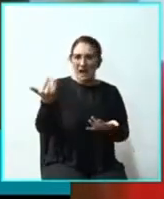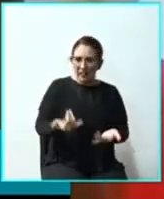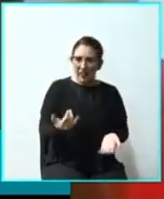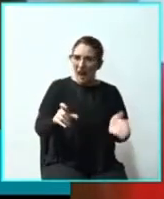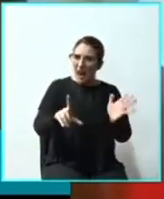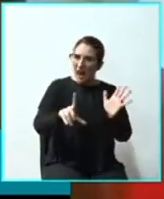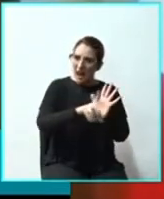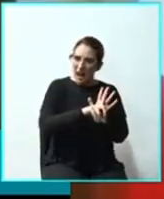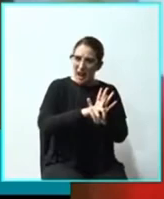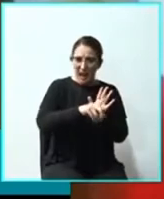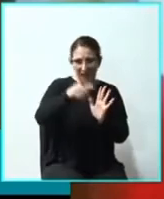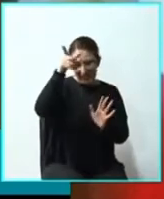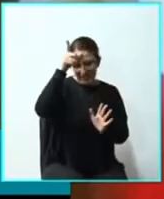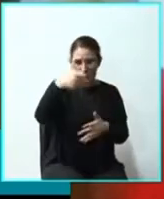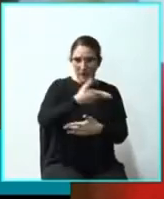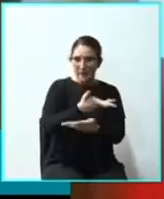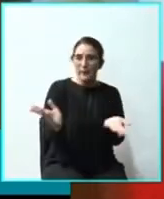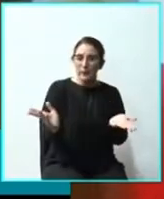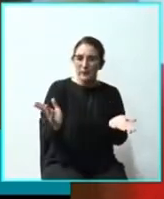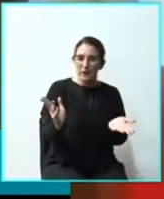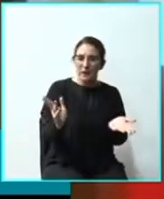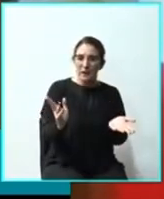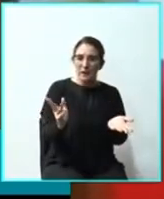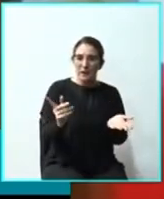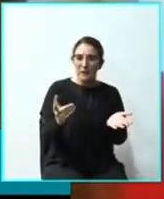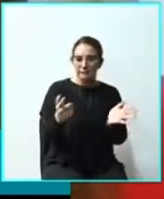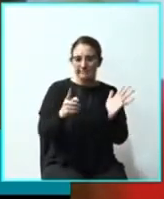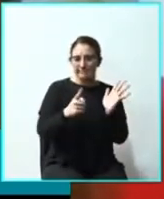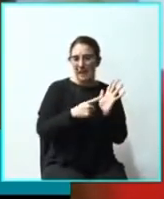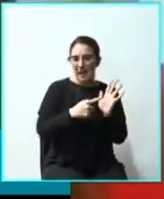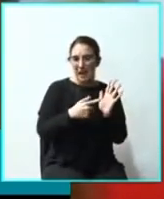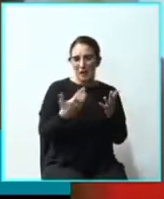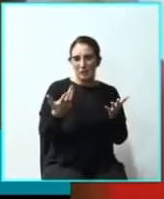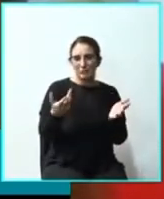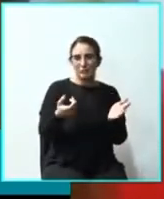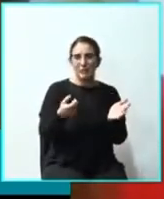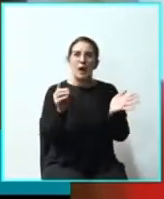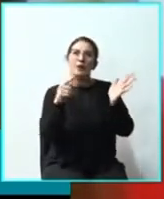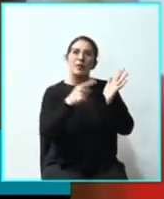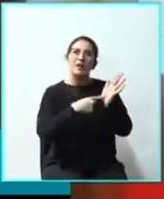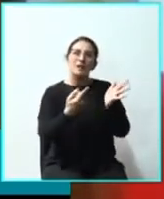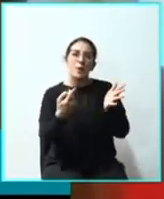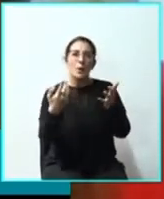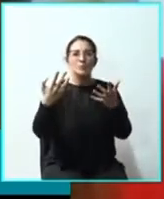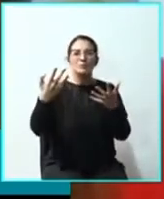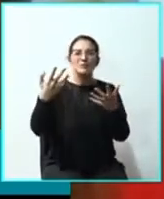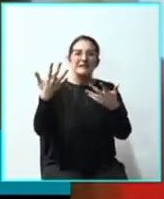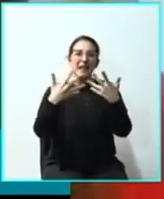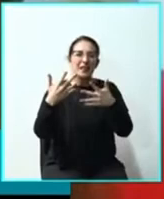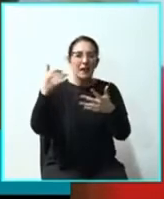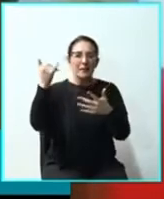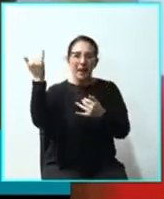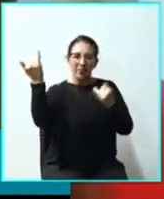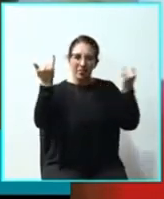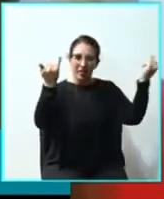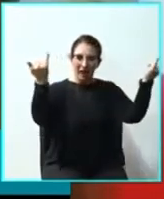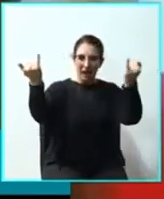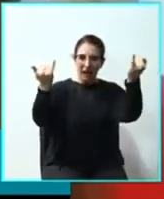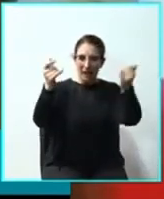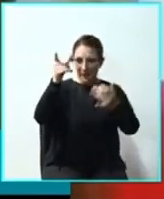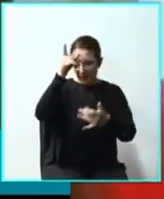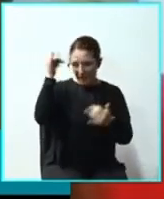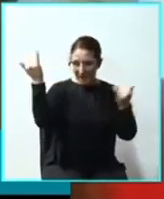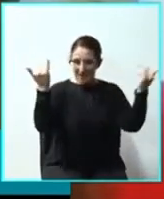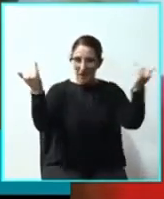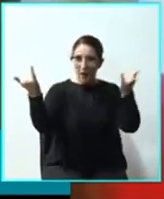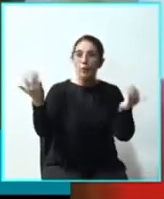Ley de Seguridad Pública previsto un sistema de videovigilancia y que ya estaba previsto